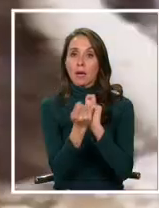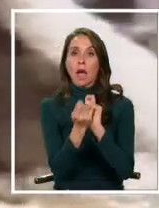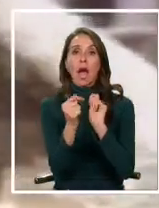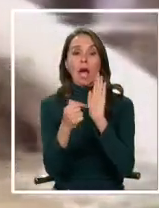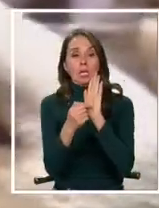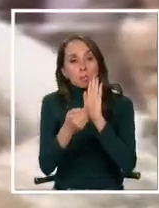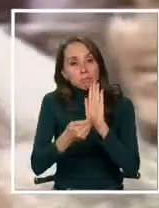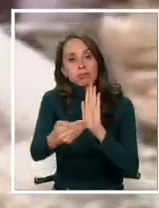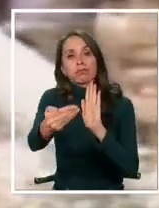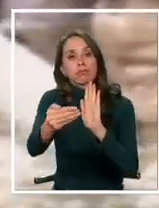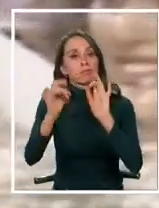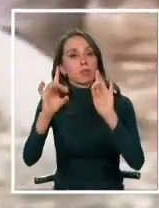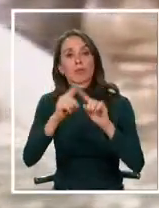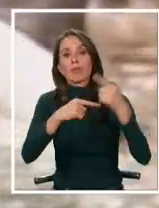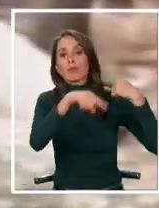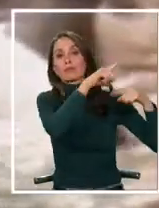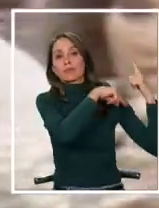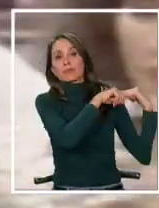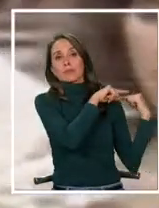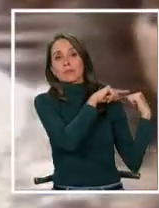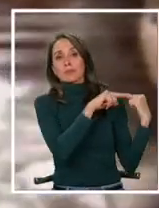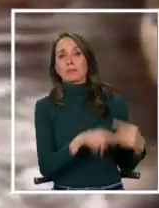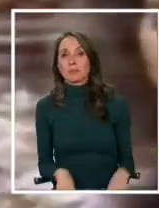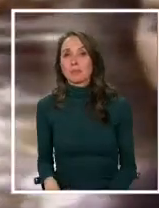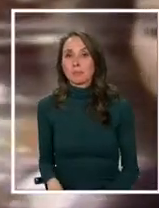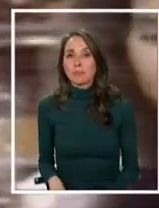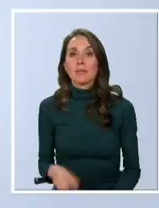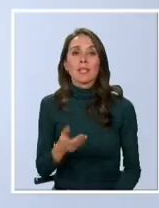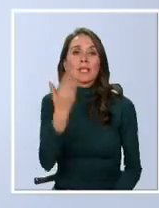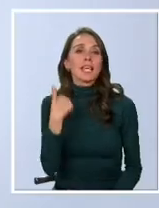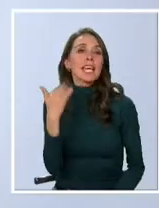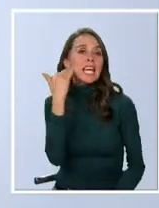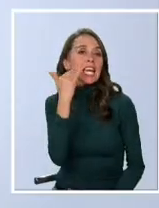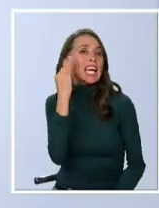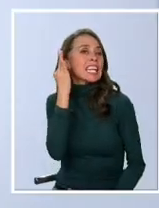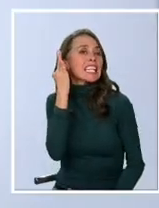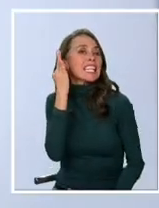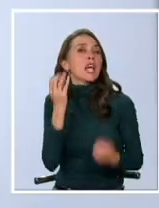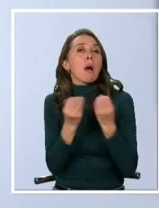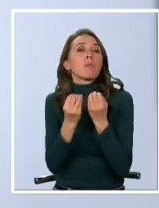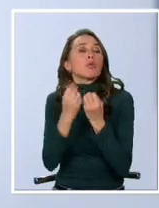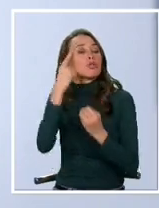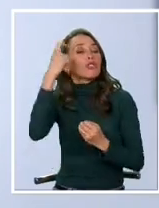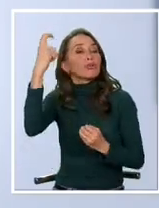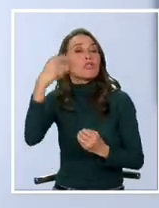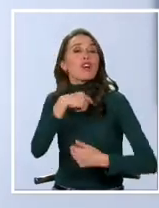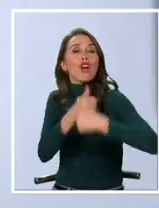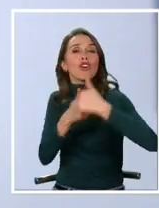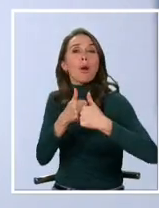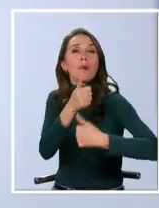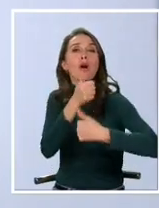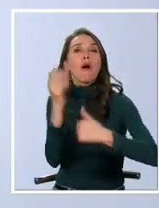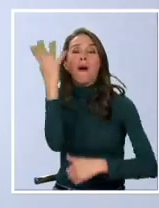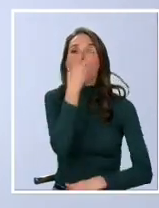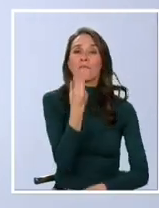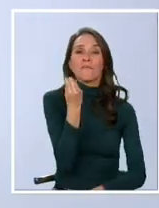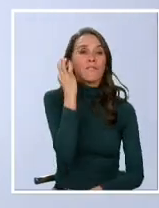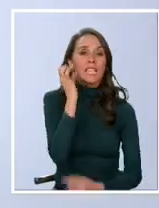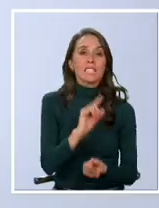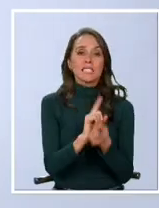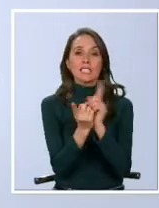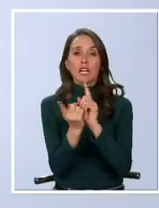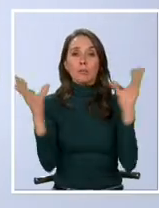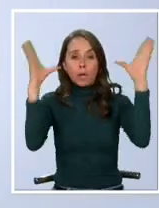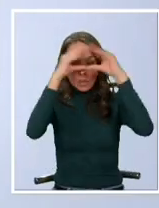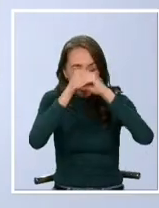de inflexión era una niña llena de sueños que había competido en un concurso de belleza y que se convirtió